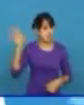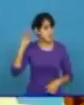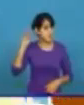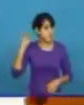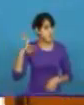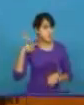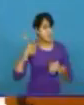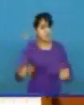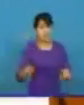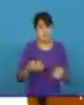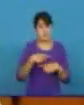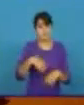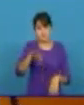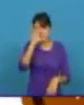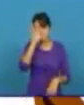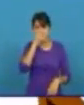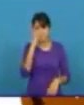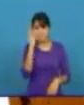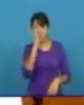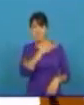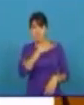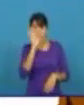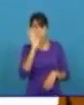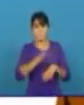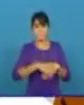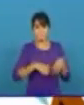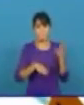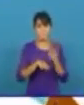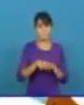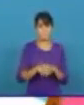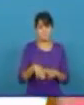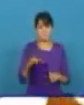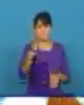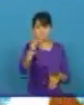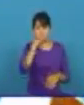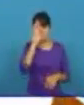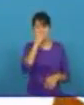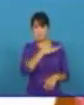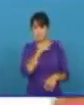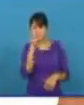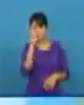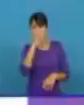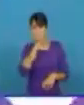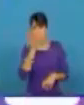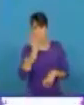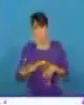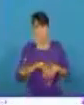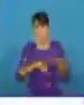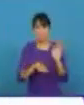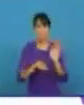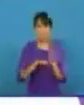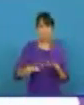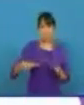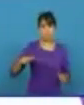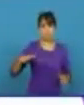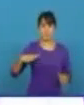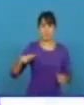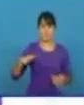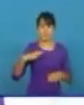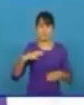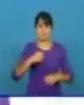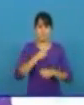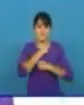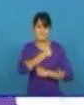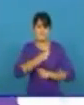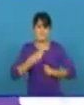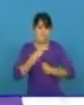esta canción. La pata tiene olor a pata, la pata tiene olor a pata, y es porque no se